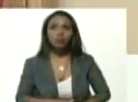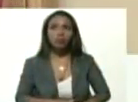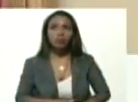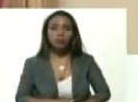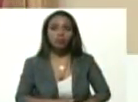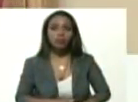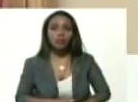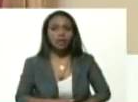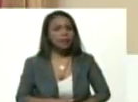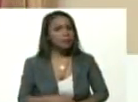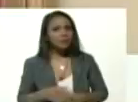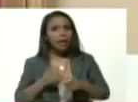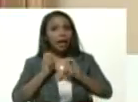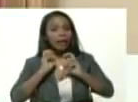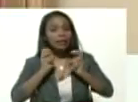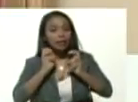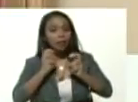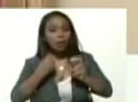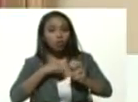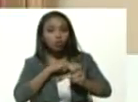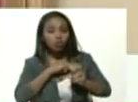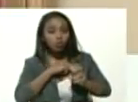en base a los datos que teníamos,